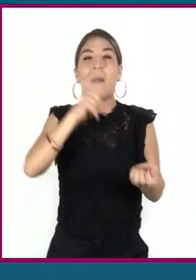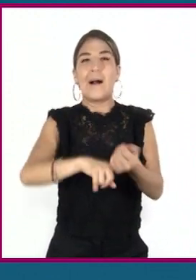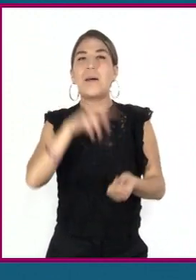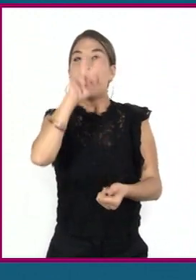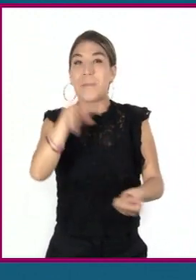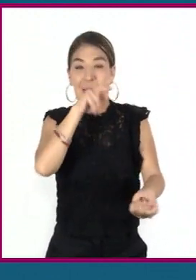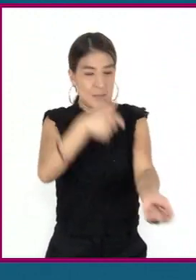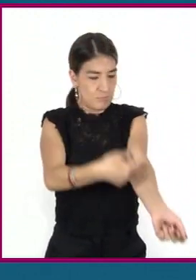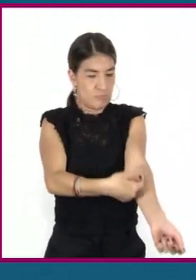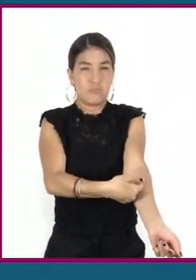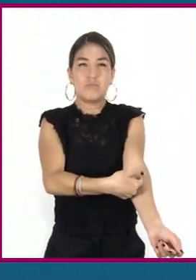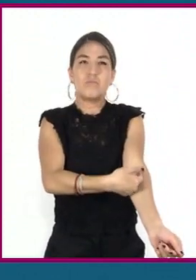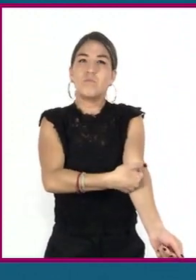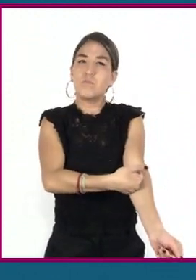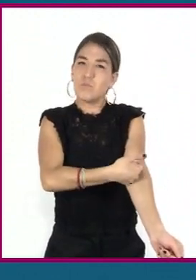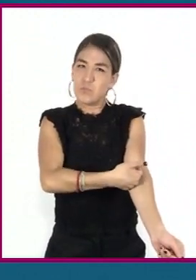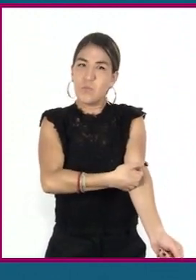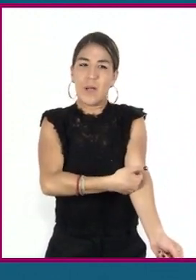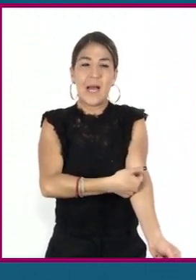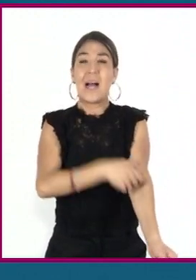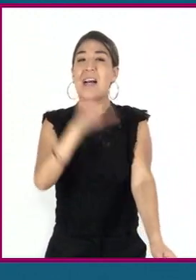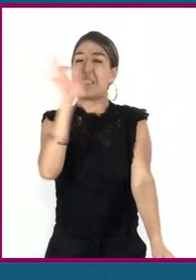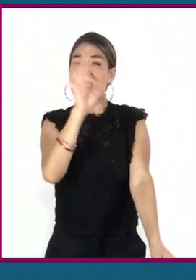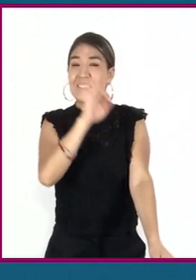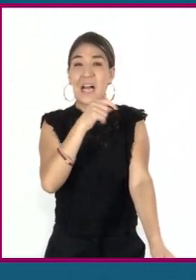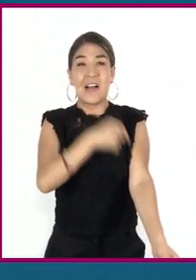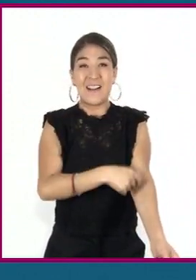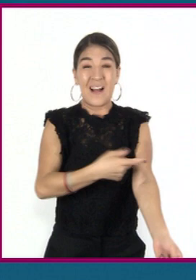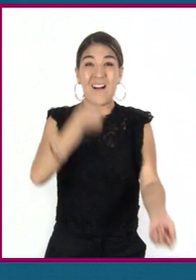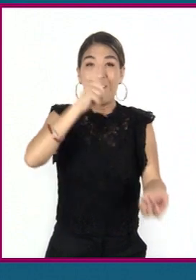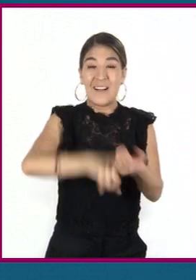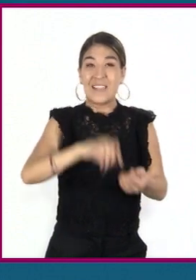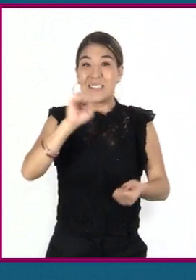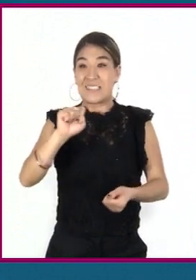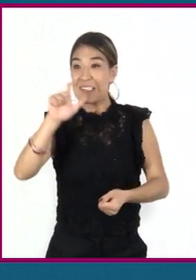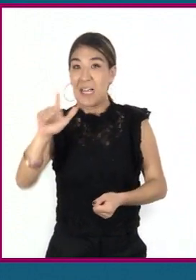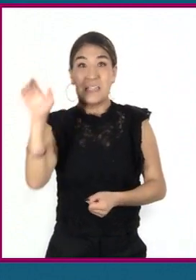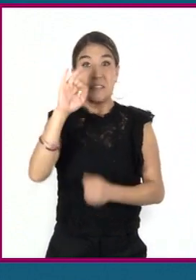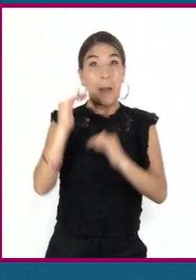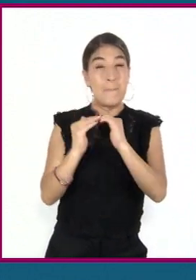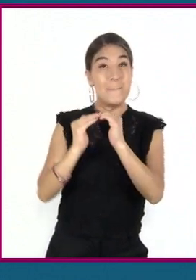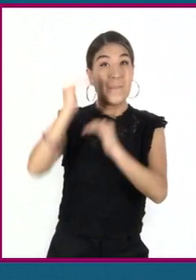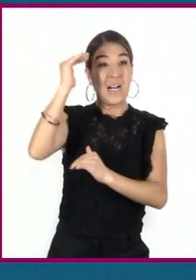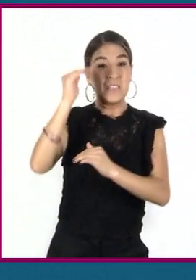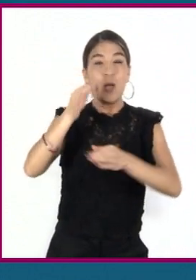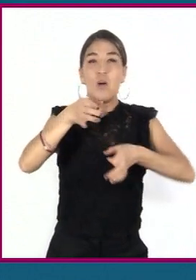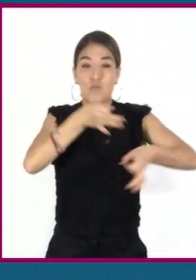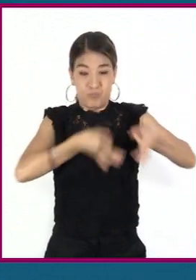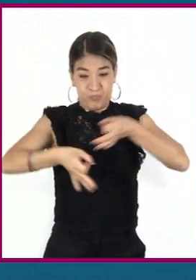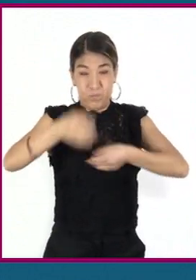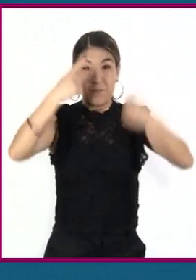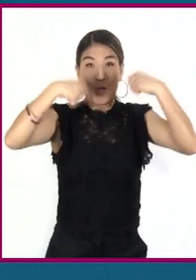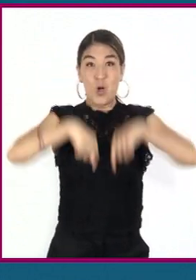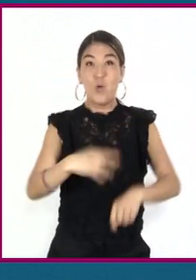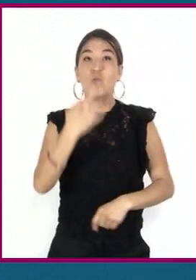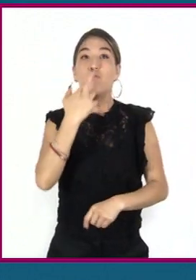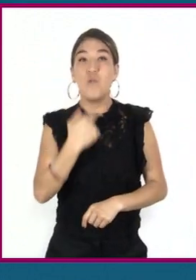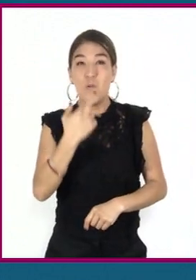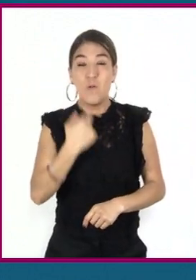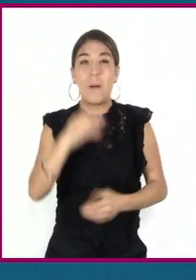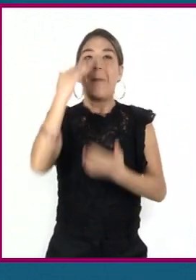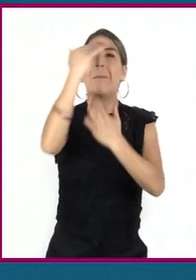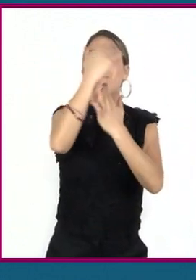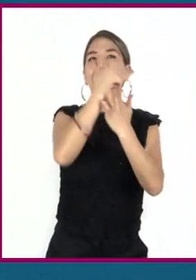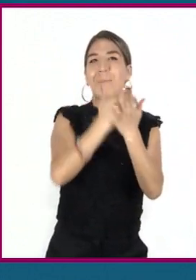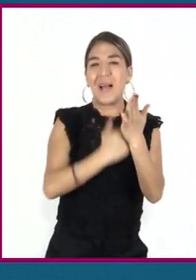intravenosa. Si la concentración de sal en el suero fuera mayor, los glóbulos rojos disminuirían su